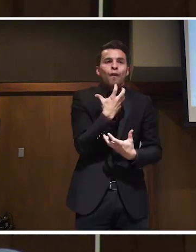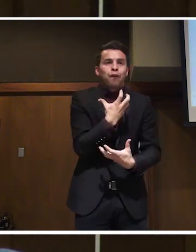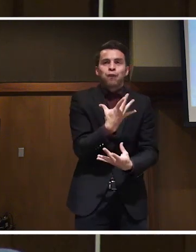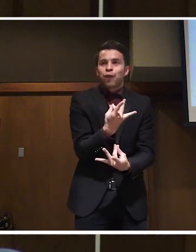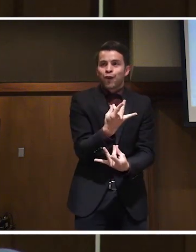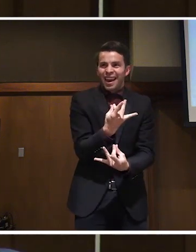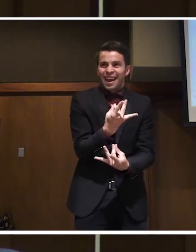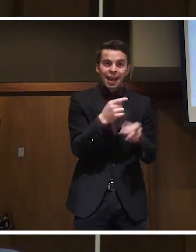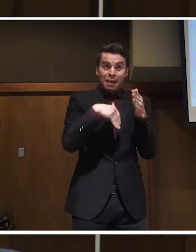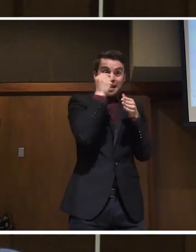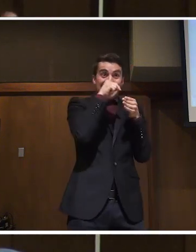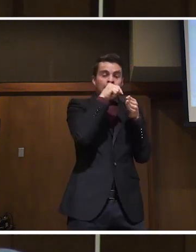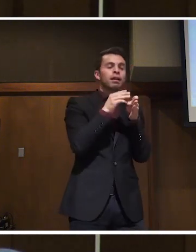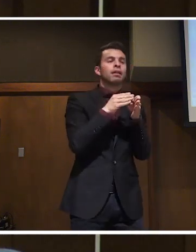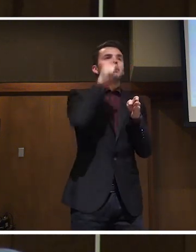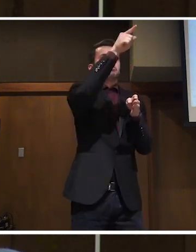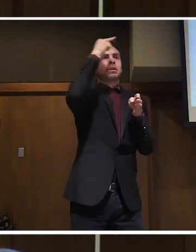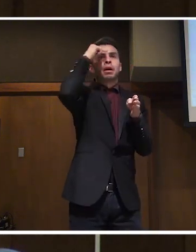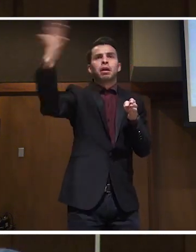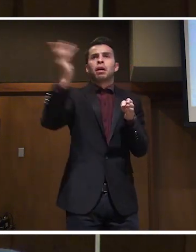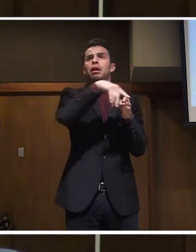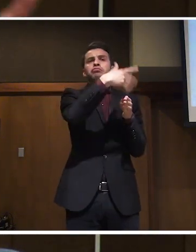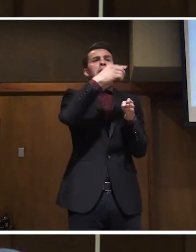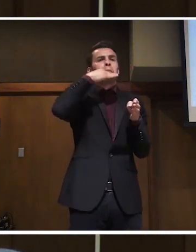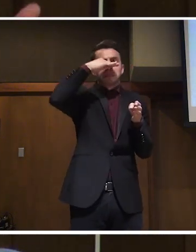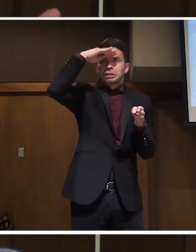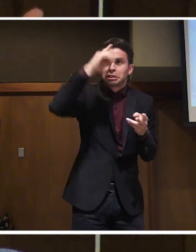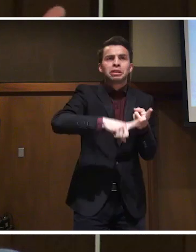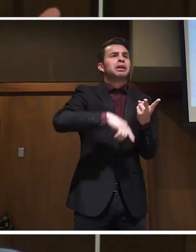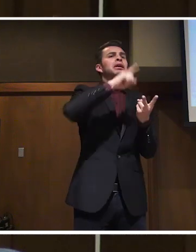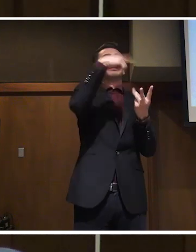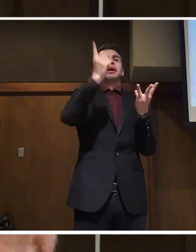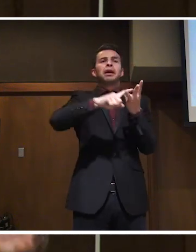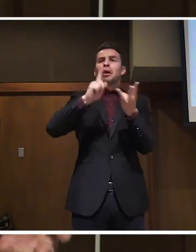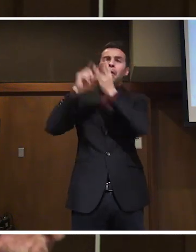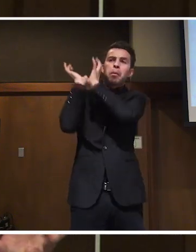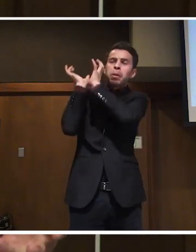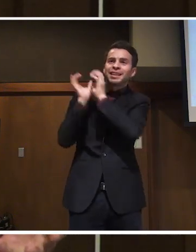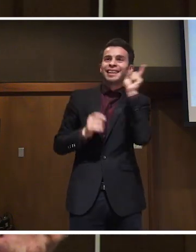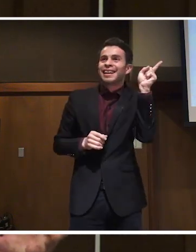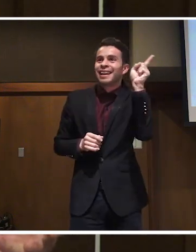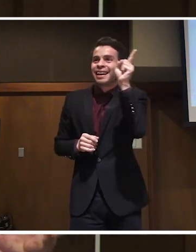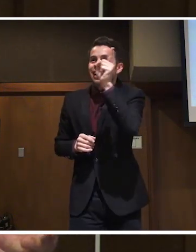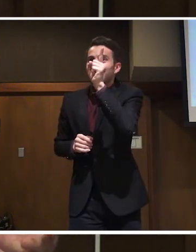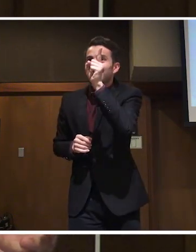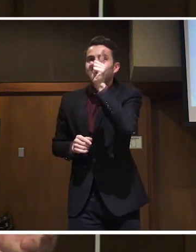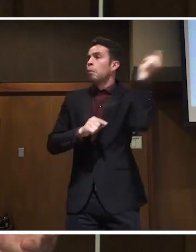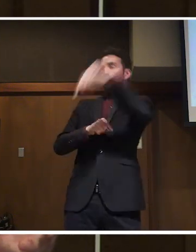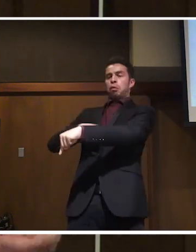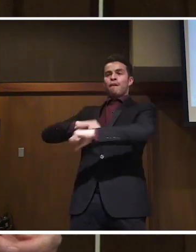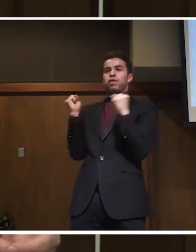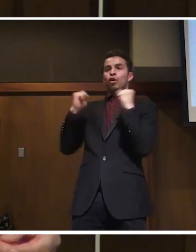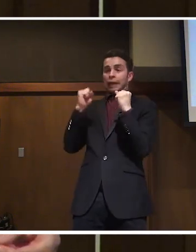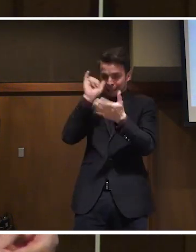de Cartagena o de Medellín o del Socorro o de Popayán, que no quieren que los manden los de Bogotá. Y lo logran hasta el punto de que